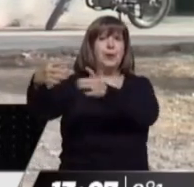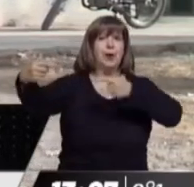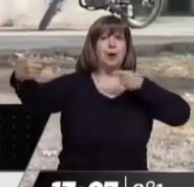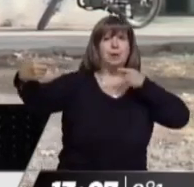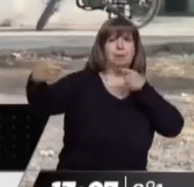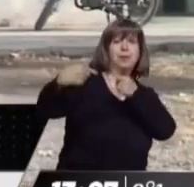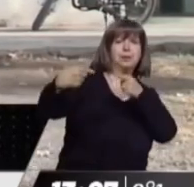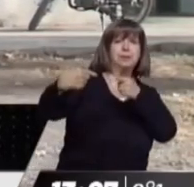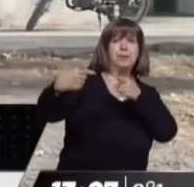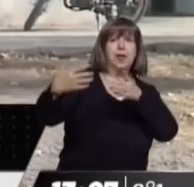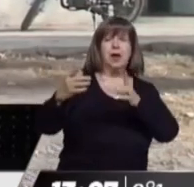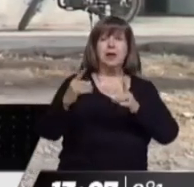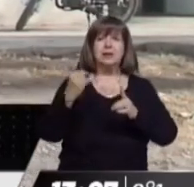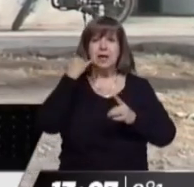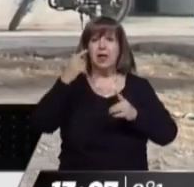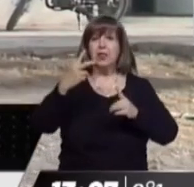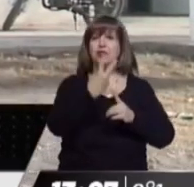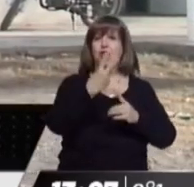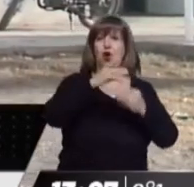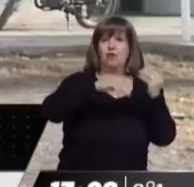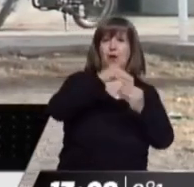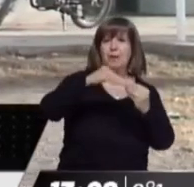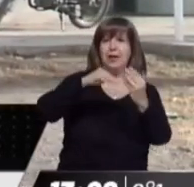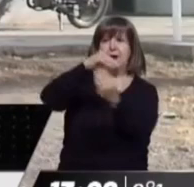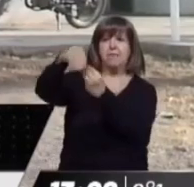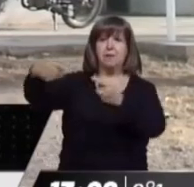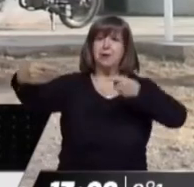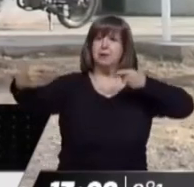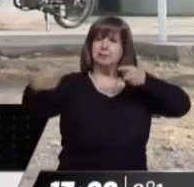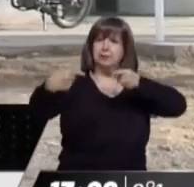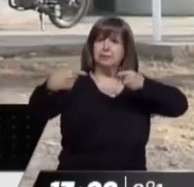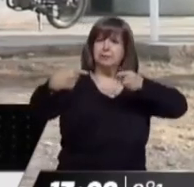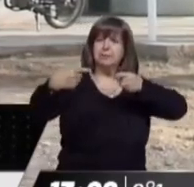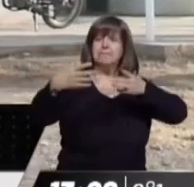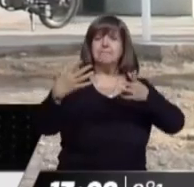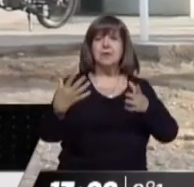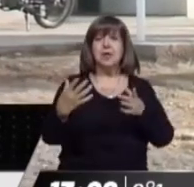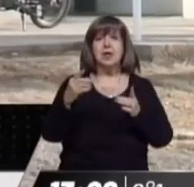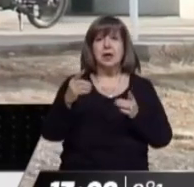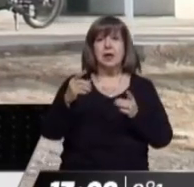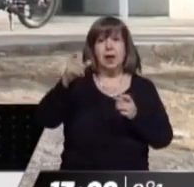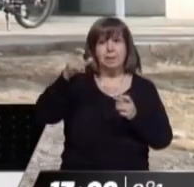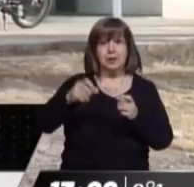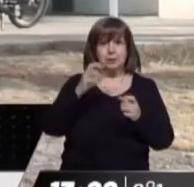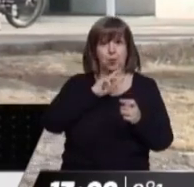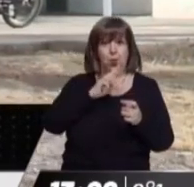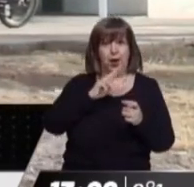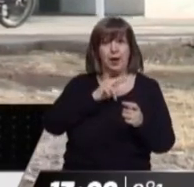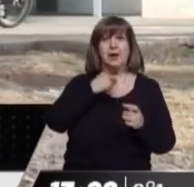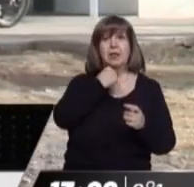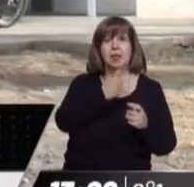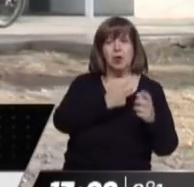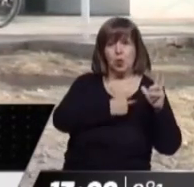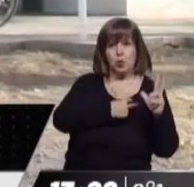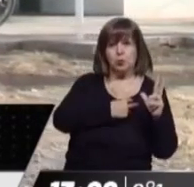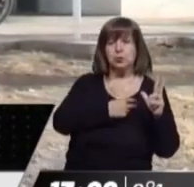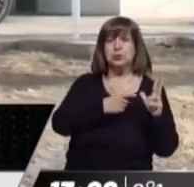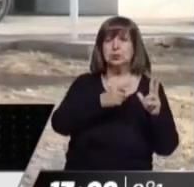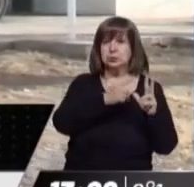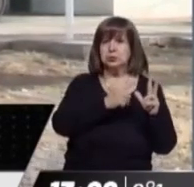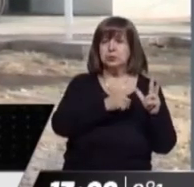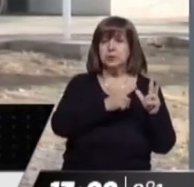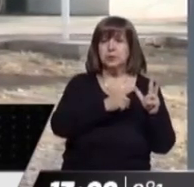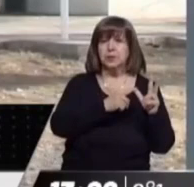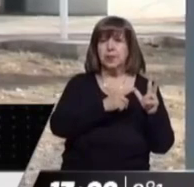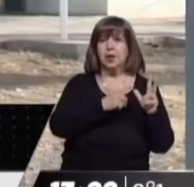al menos habrían dos familias enfrentadas inclusive eh la persona la mujer con sus hijos sería eh